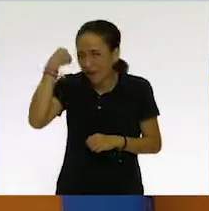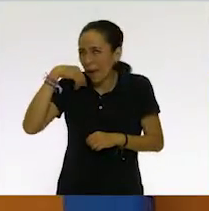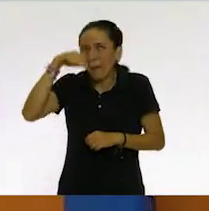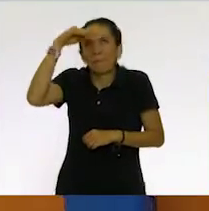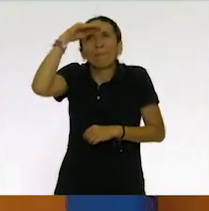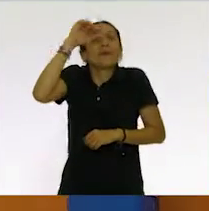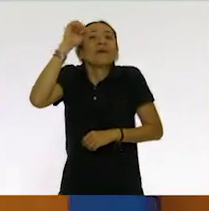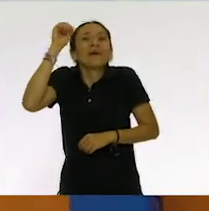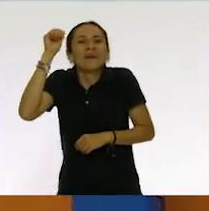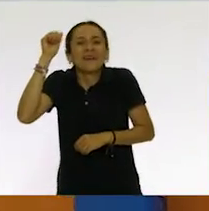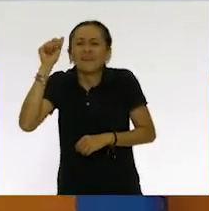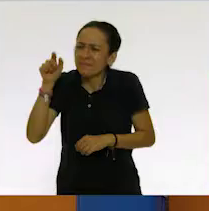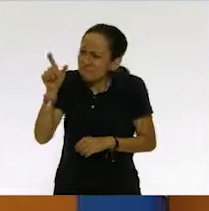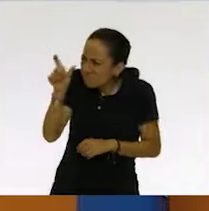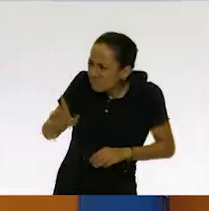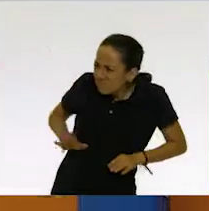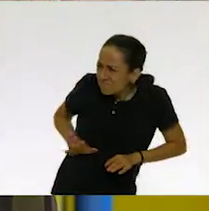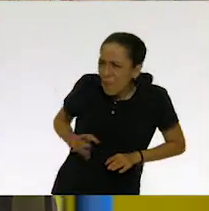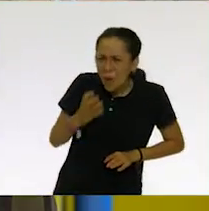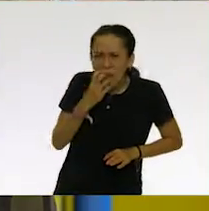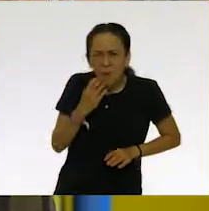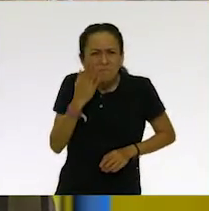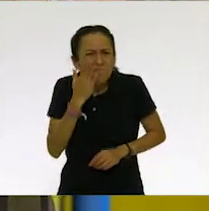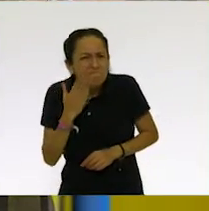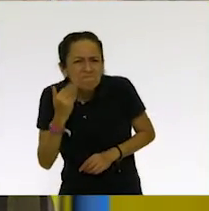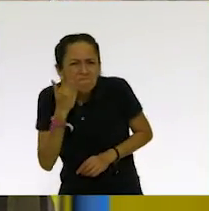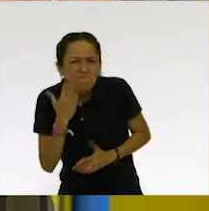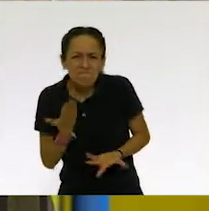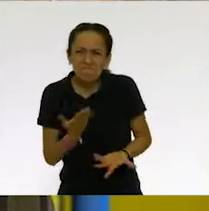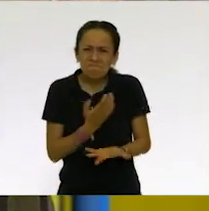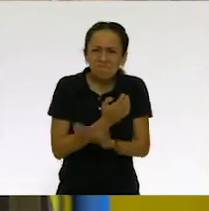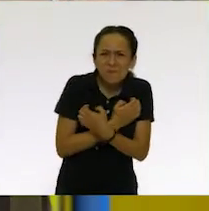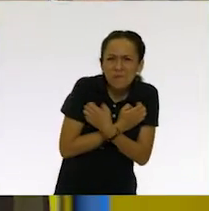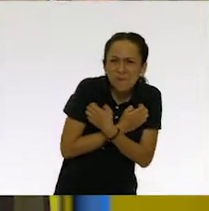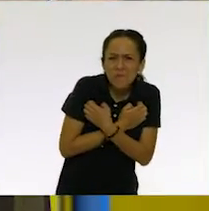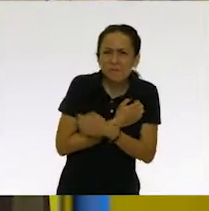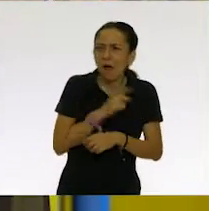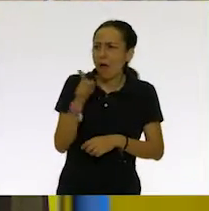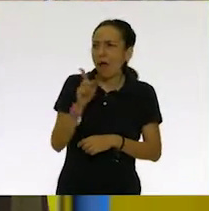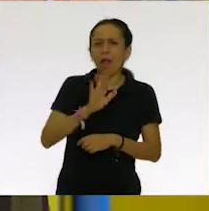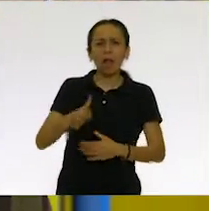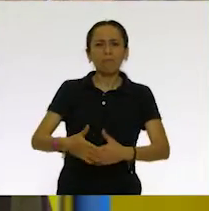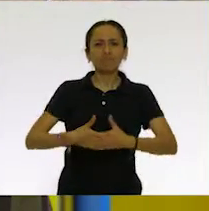amigable. ¿Sí? ¿Tú crees? Es más, se ve que ya se comió sus 40 kilos de carne.